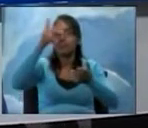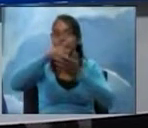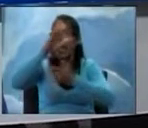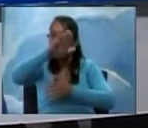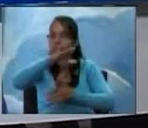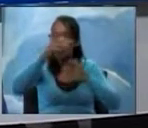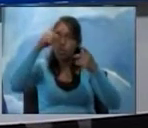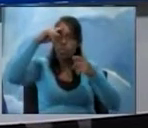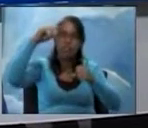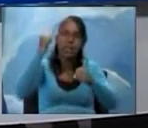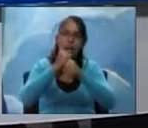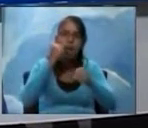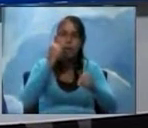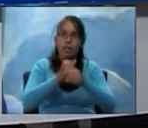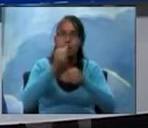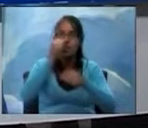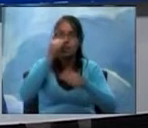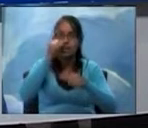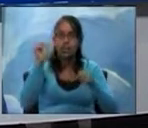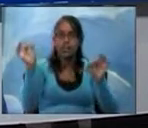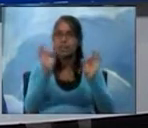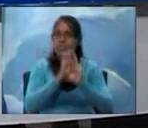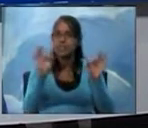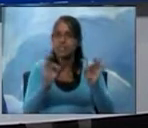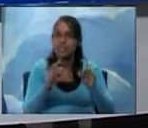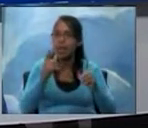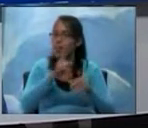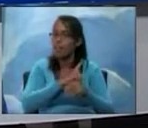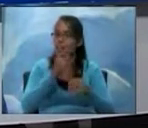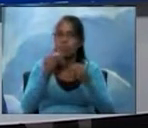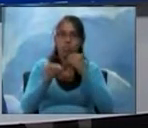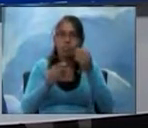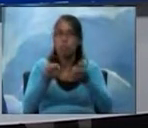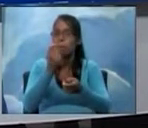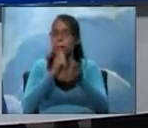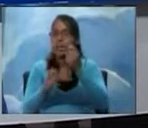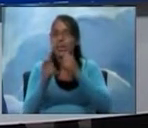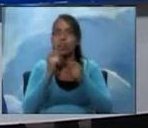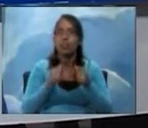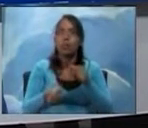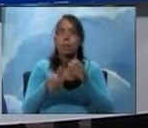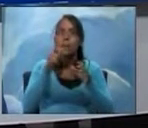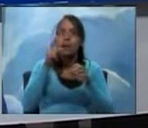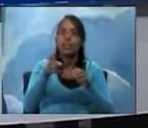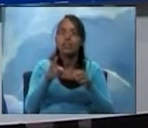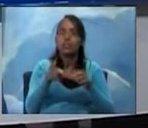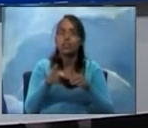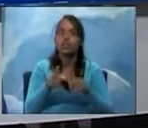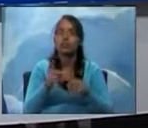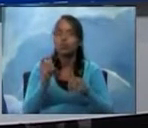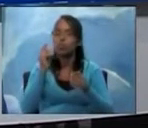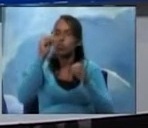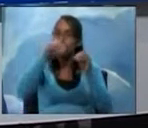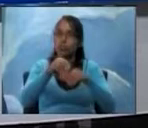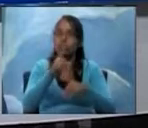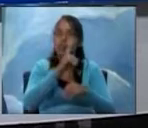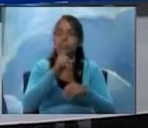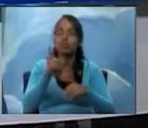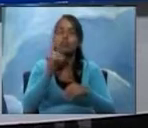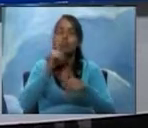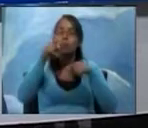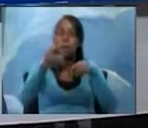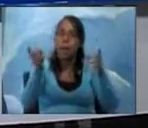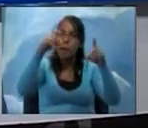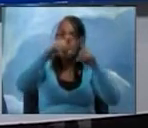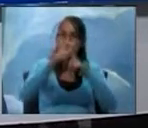estado trabajando y nada hemos pecado, mas en tu palabra echaré la